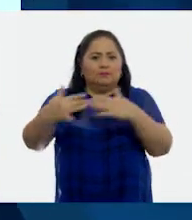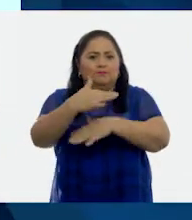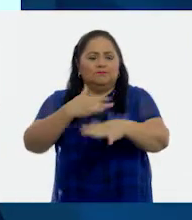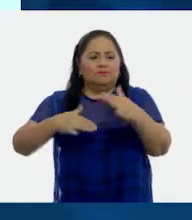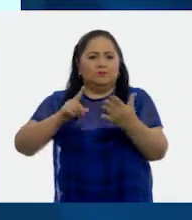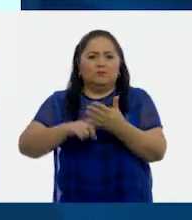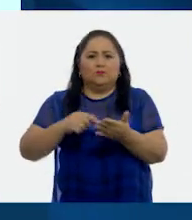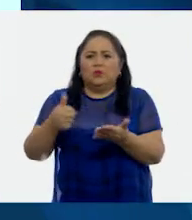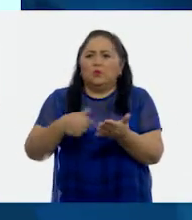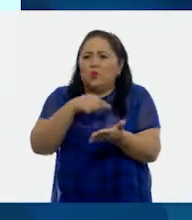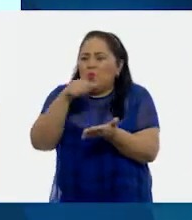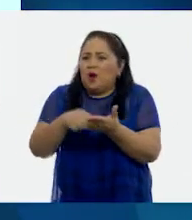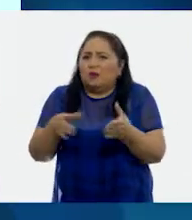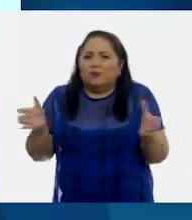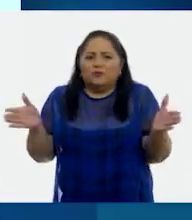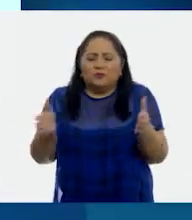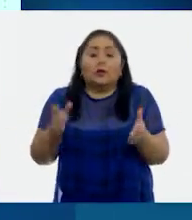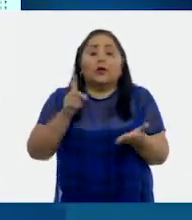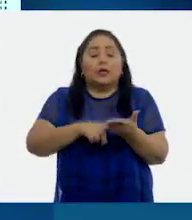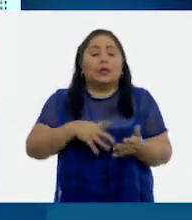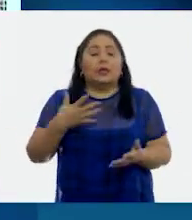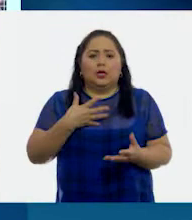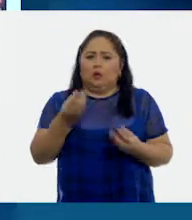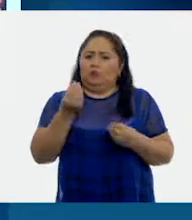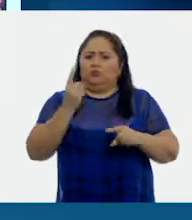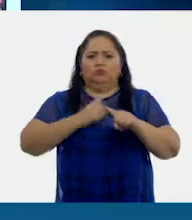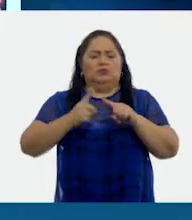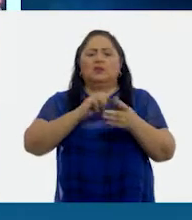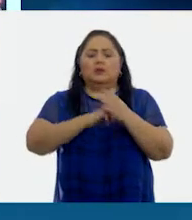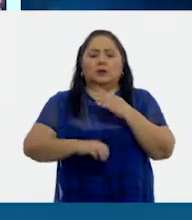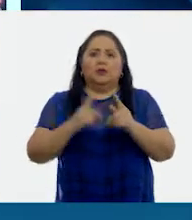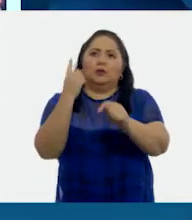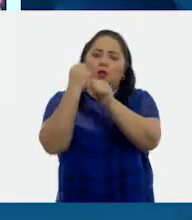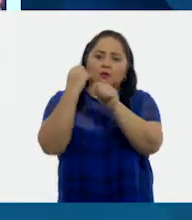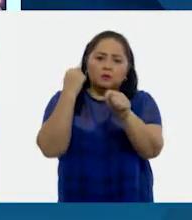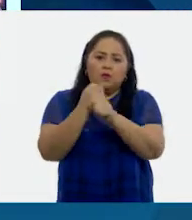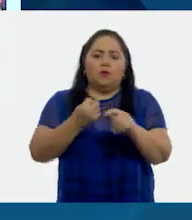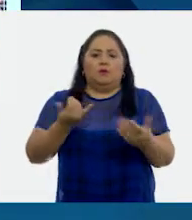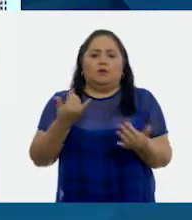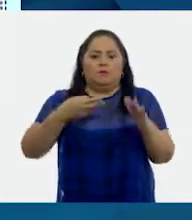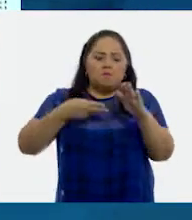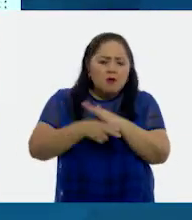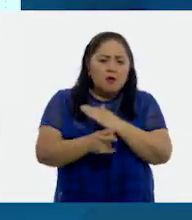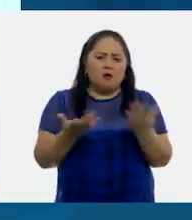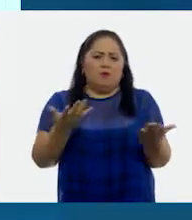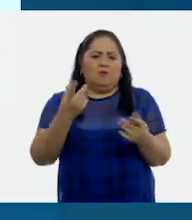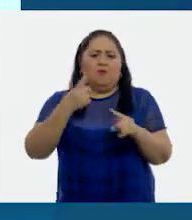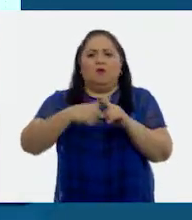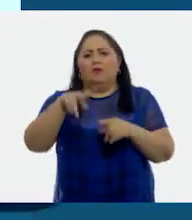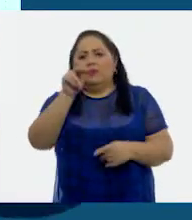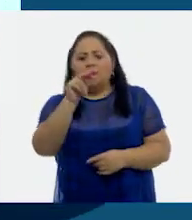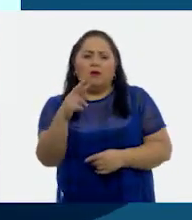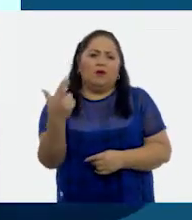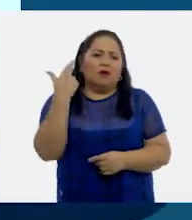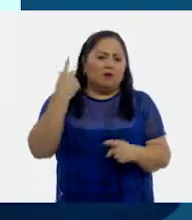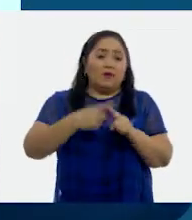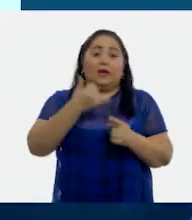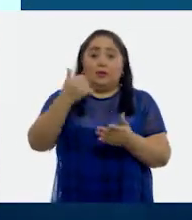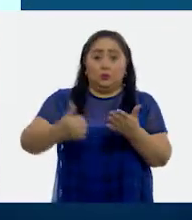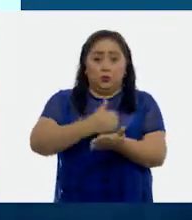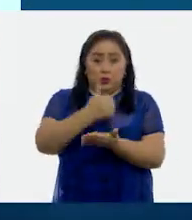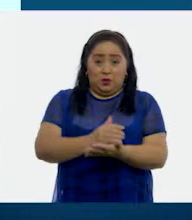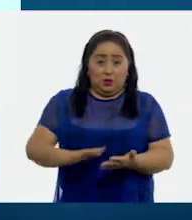un pequeño espacio. Tiene muchos servicios, transporte y medios de comunicación. En las